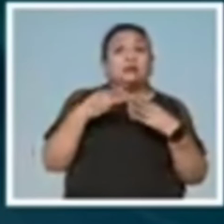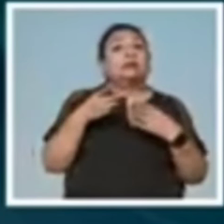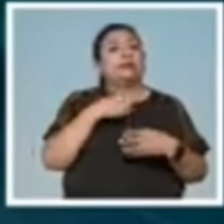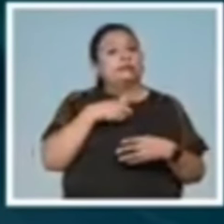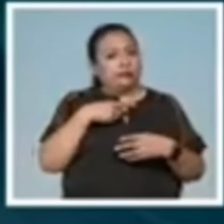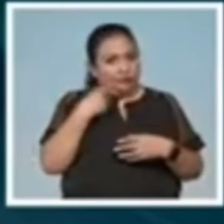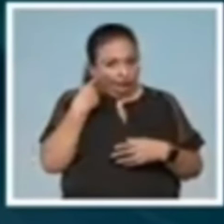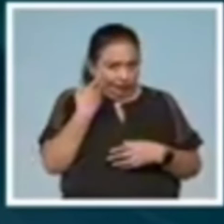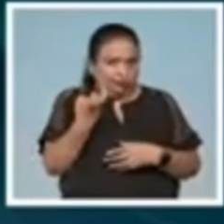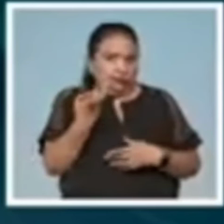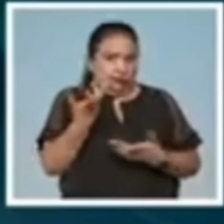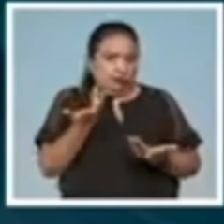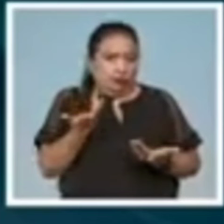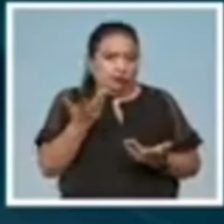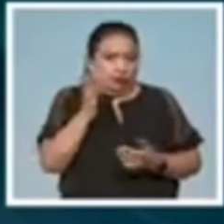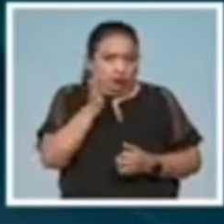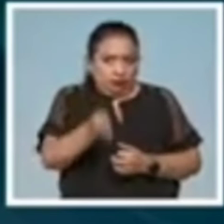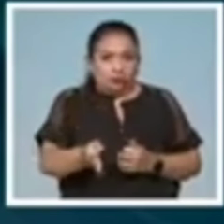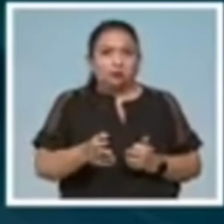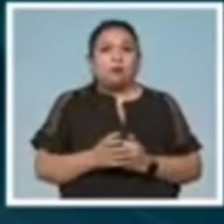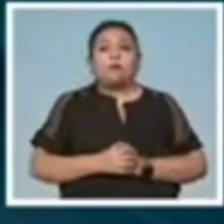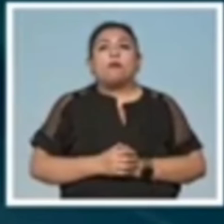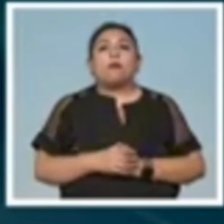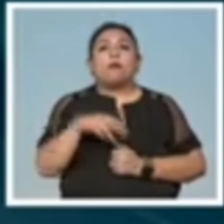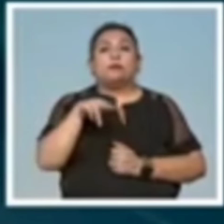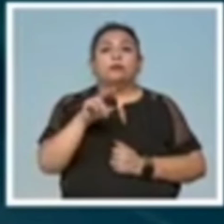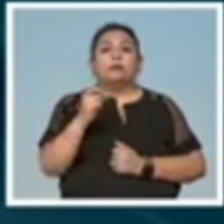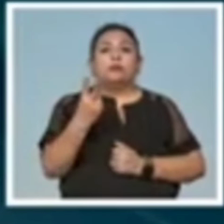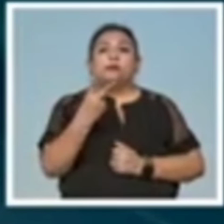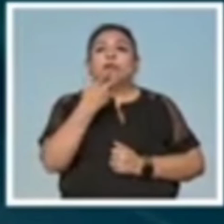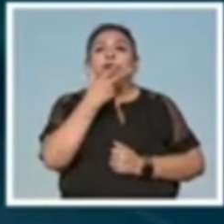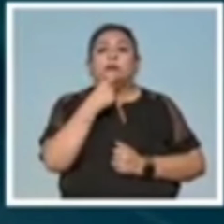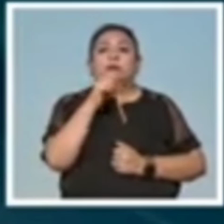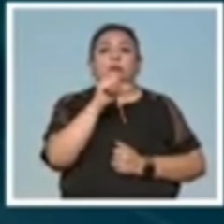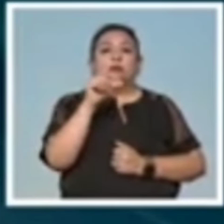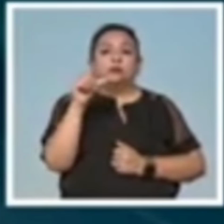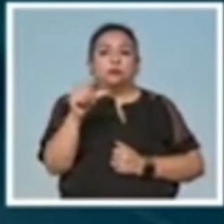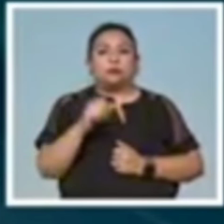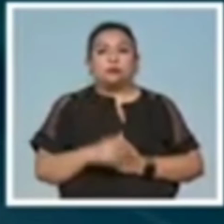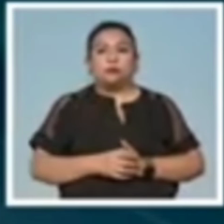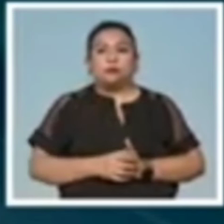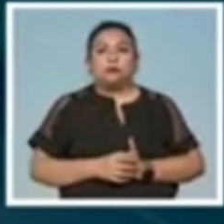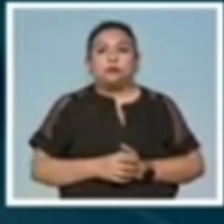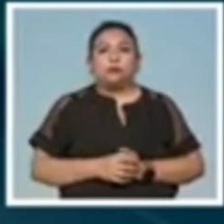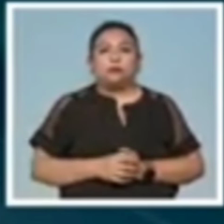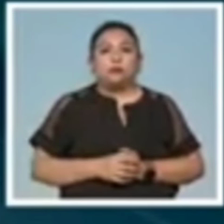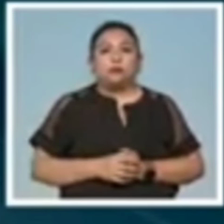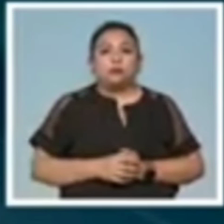tenemos que empezar a verlo así. Noticias 22, Alberto Aranda.